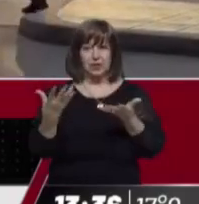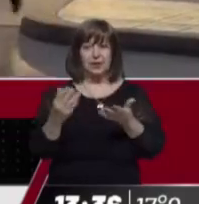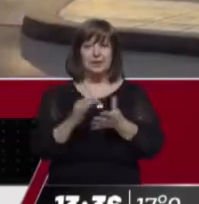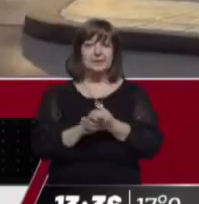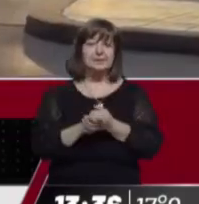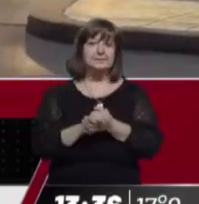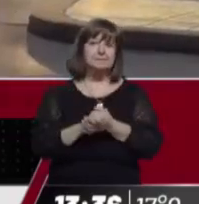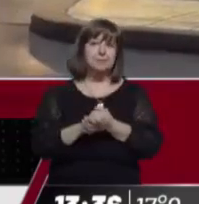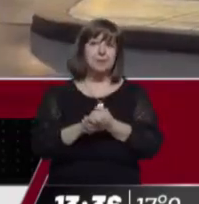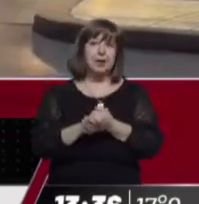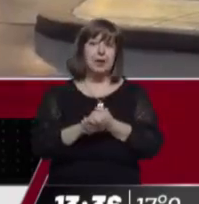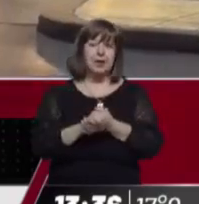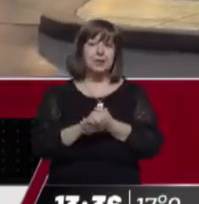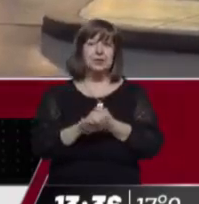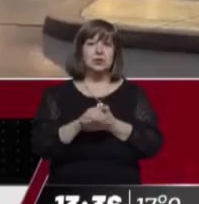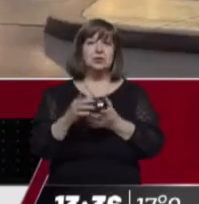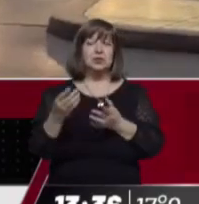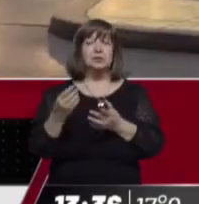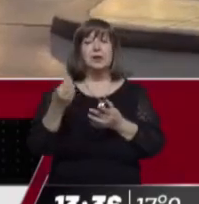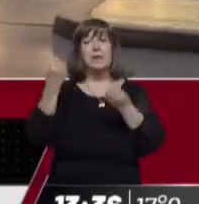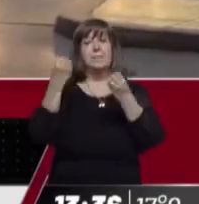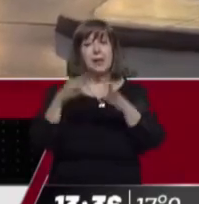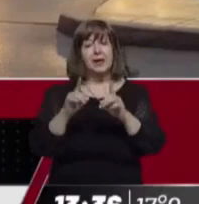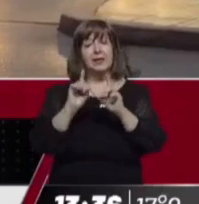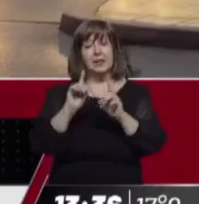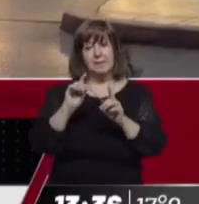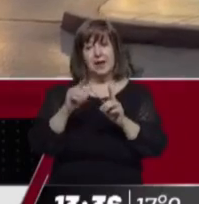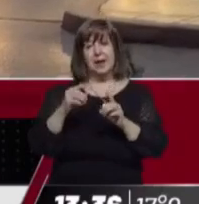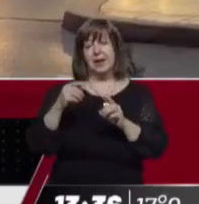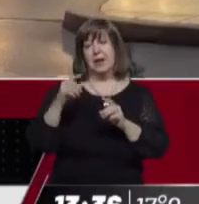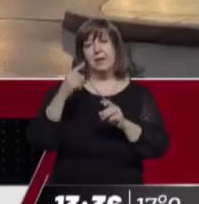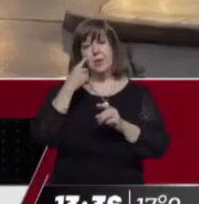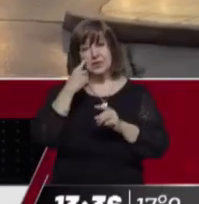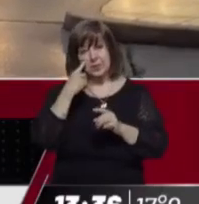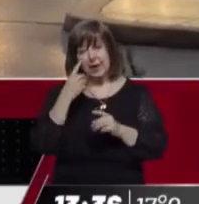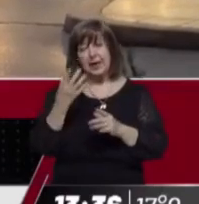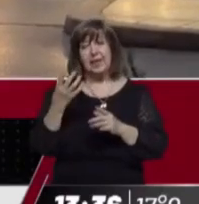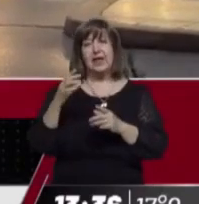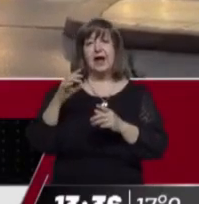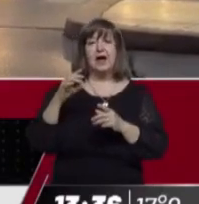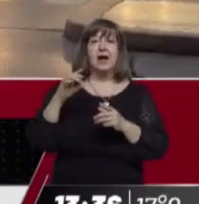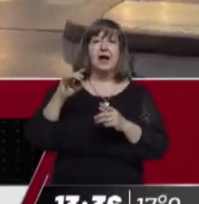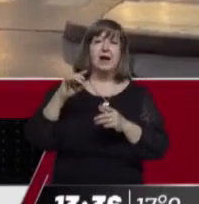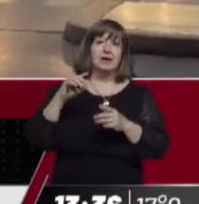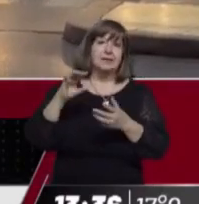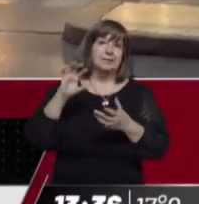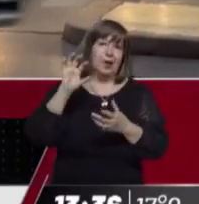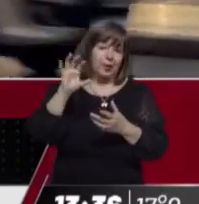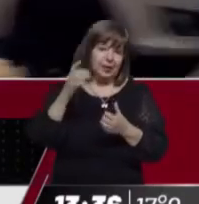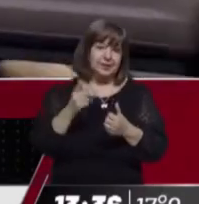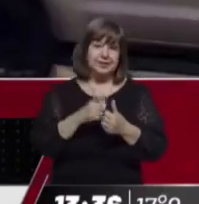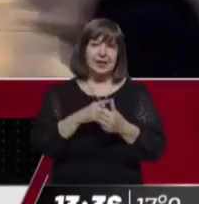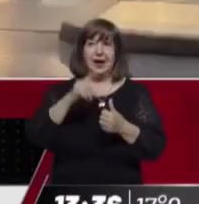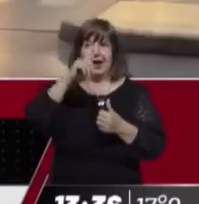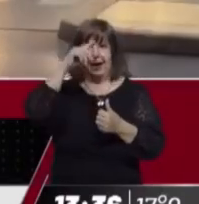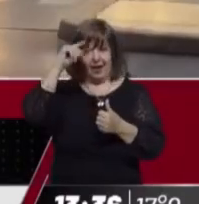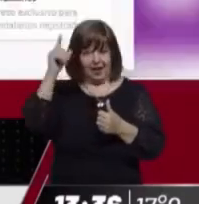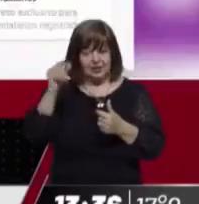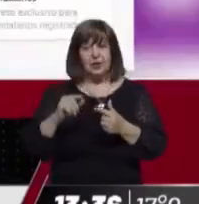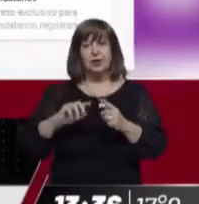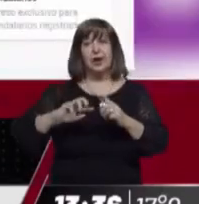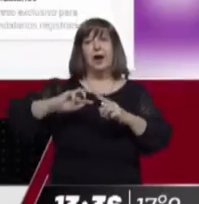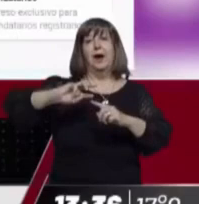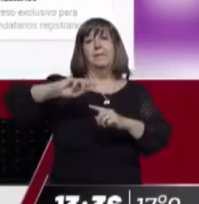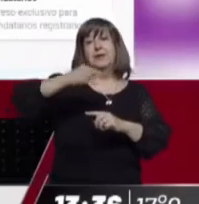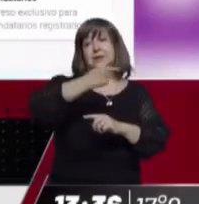arcas de la provincia, de los municipios y de la nación. Y después va a estar todo el trabajo junto cuando... Claro, y para colmo viene la semana que viene